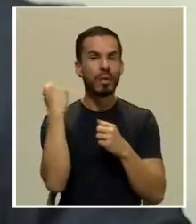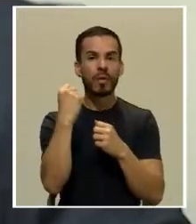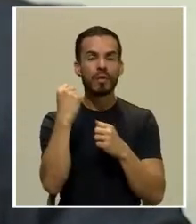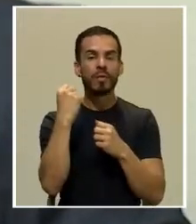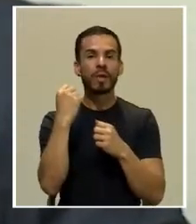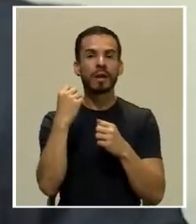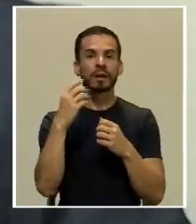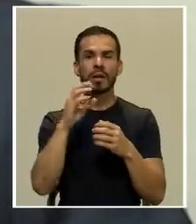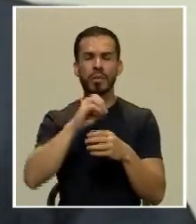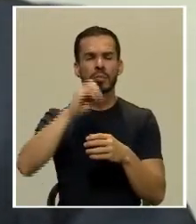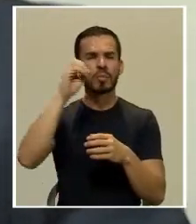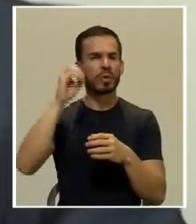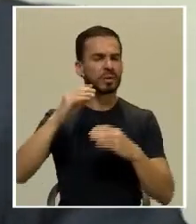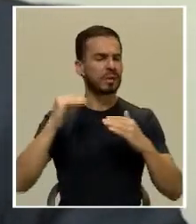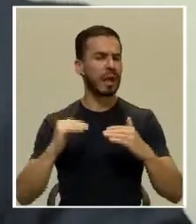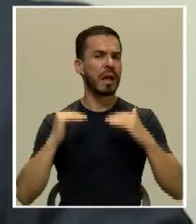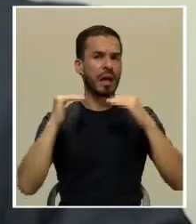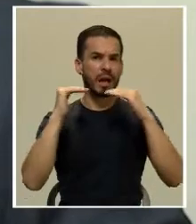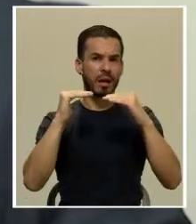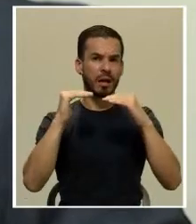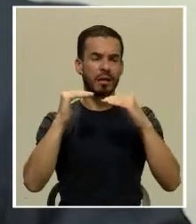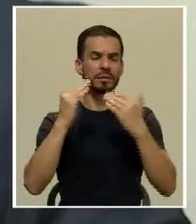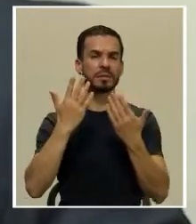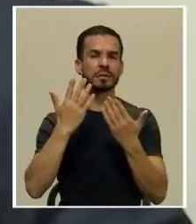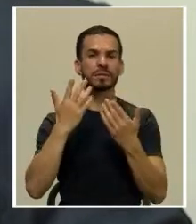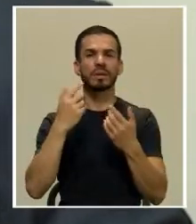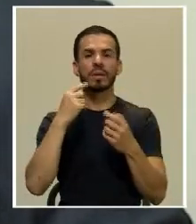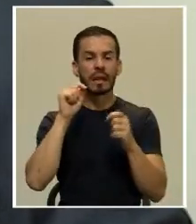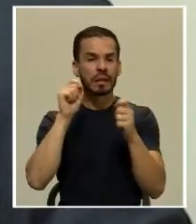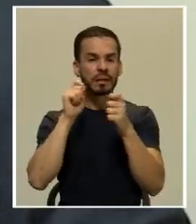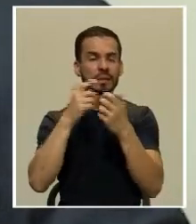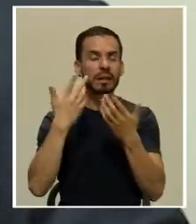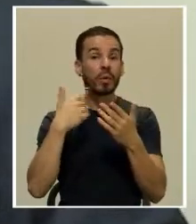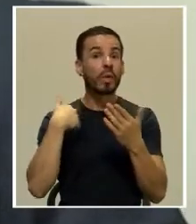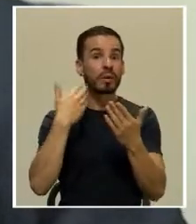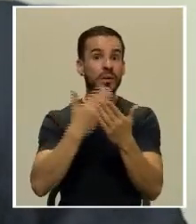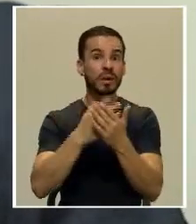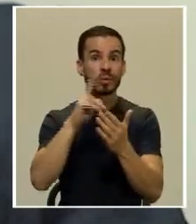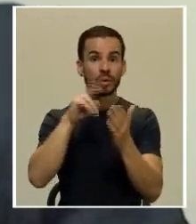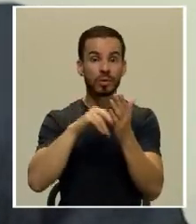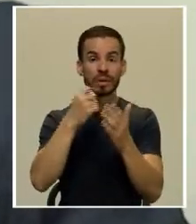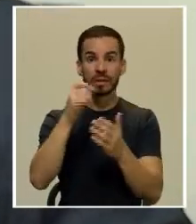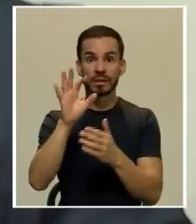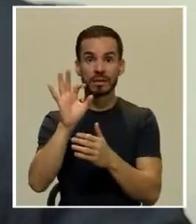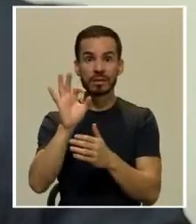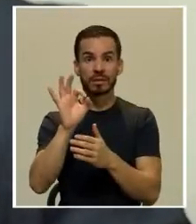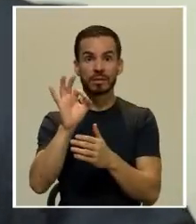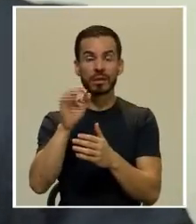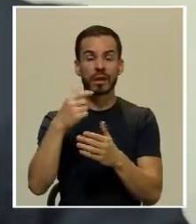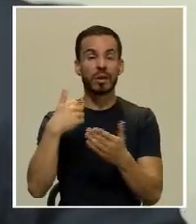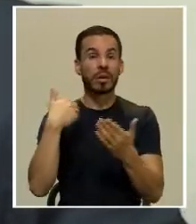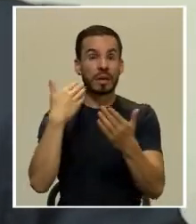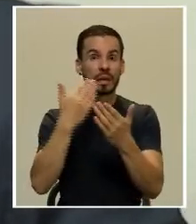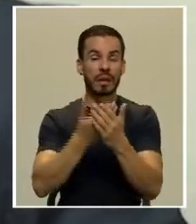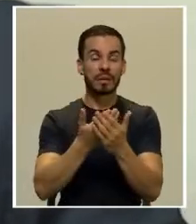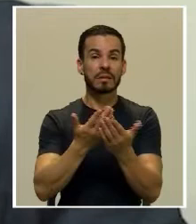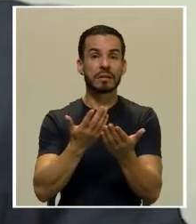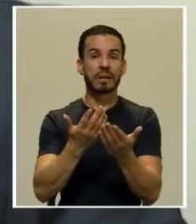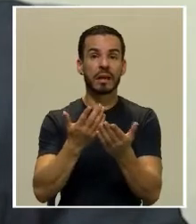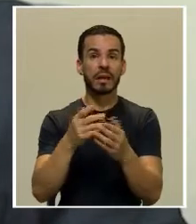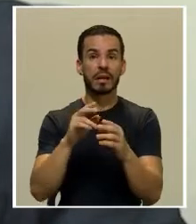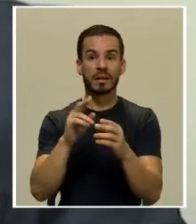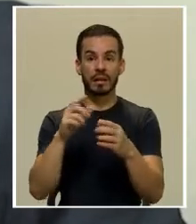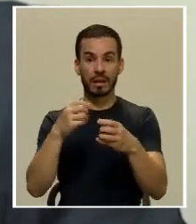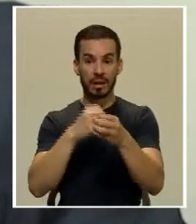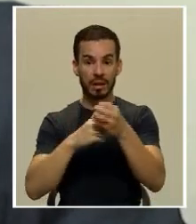a un porcentaje muy alto, a tal punto que cuando llegamos al 2019, con la llegada de